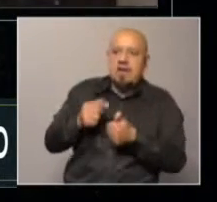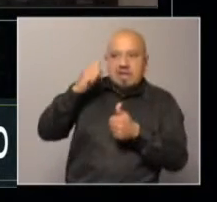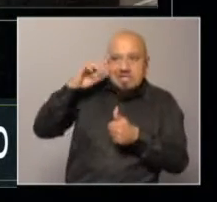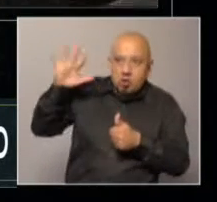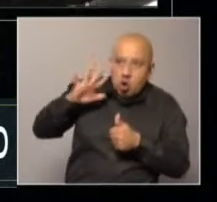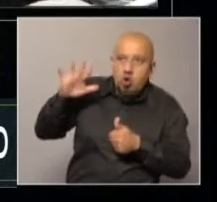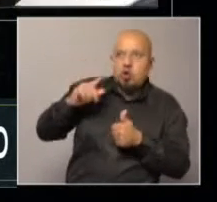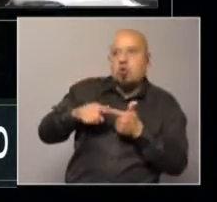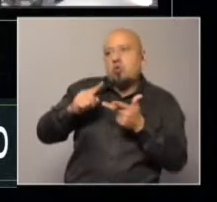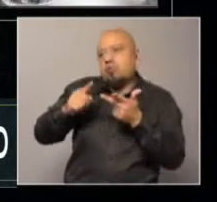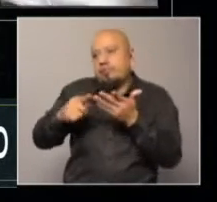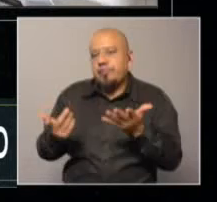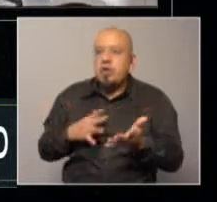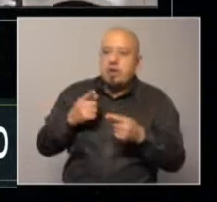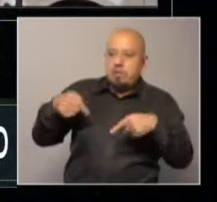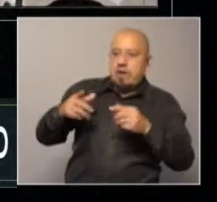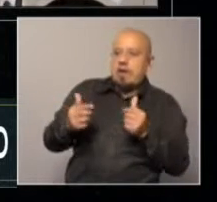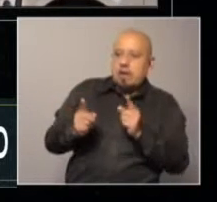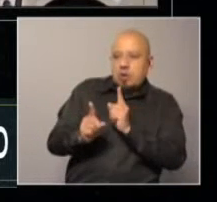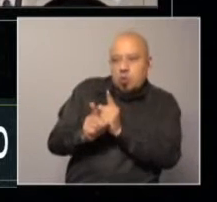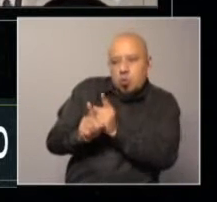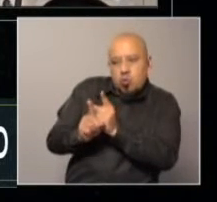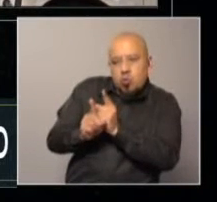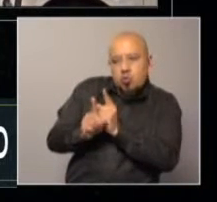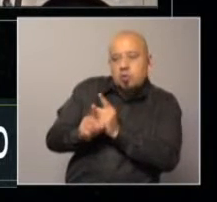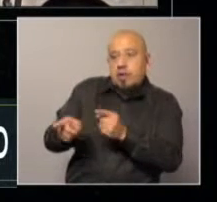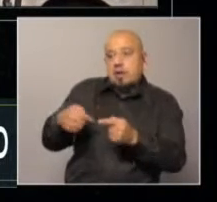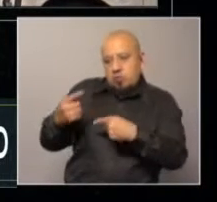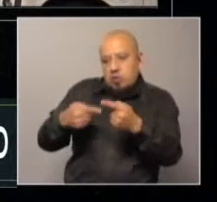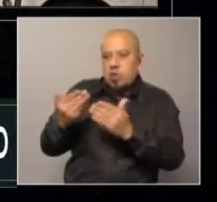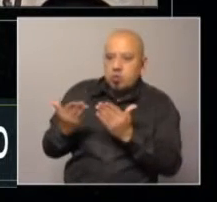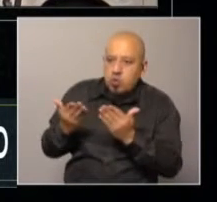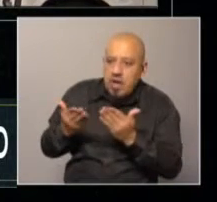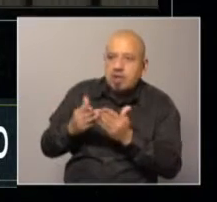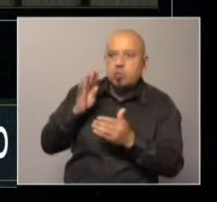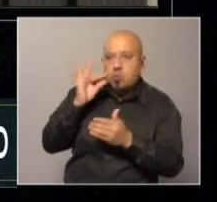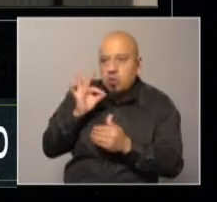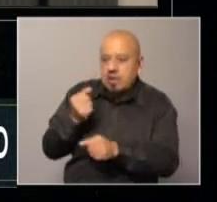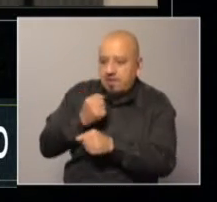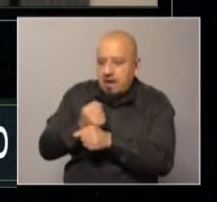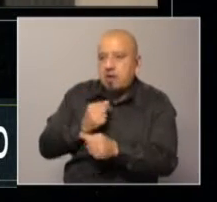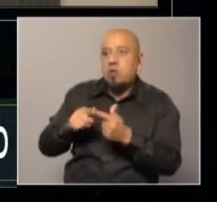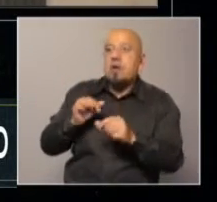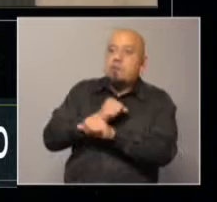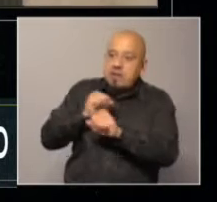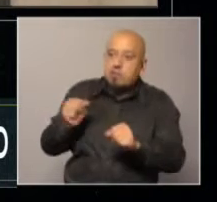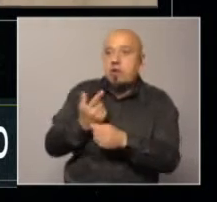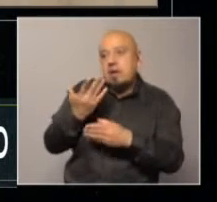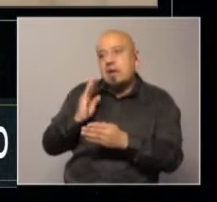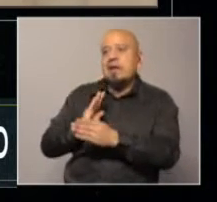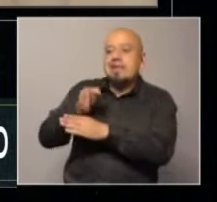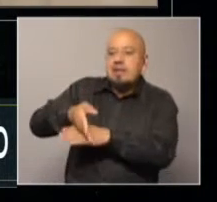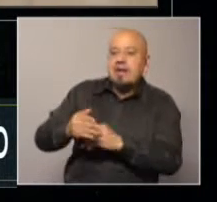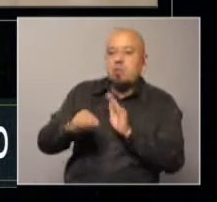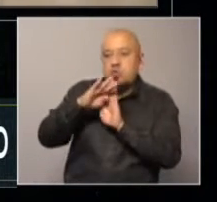semanalmente para que el adolescente continúe en su trayectoria educativa, para que tenga alguna oportunidad laboral o para que se pueda insertar en algún programa comunitario